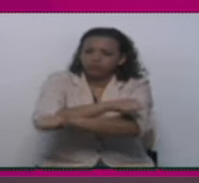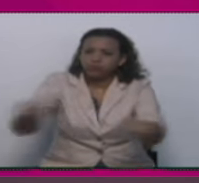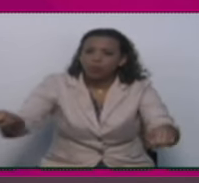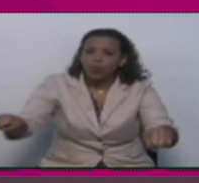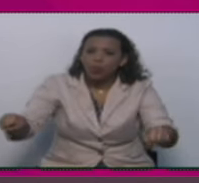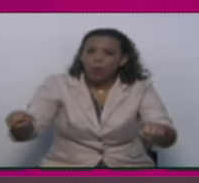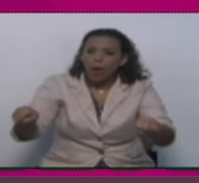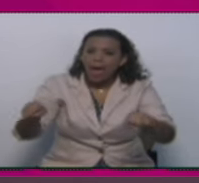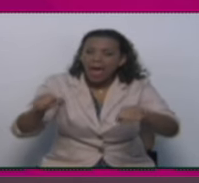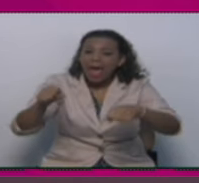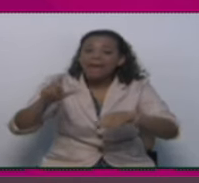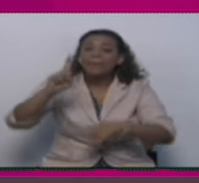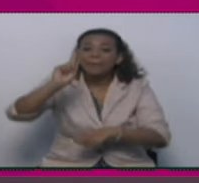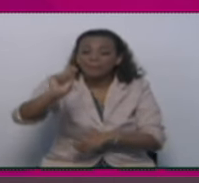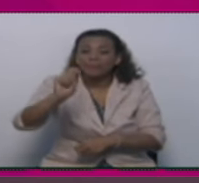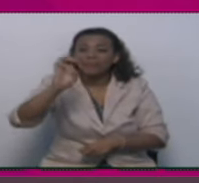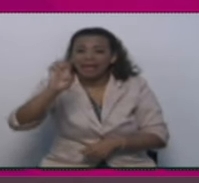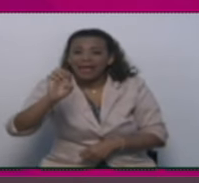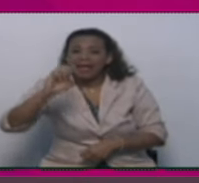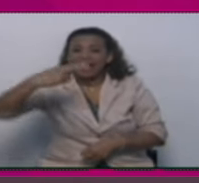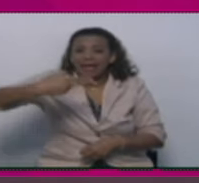en Teherán,